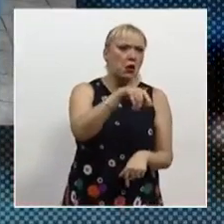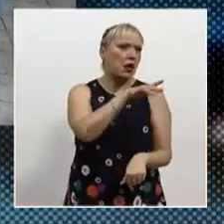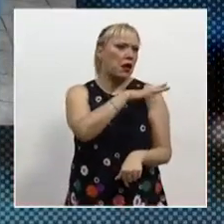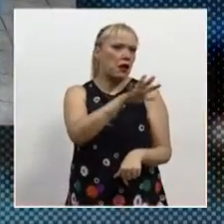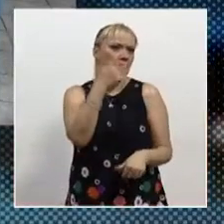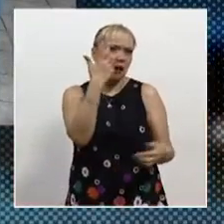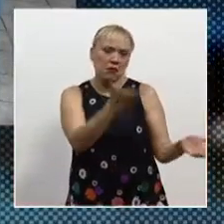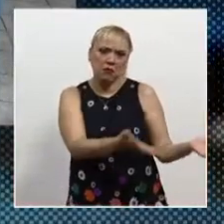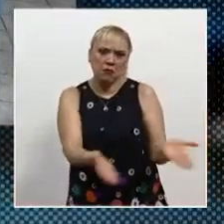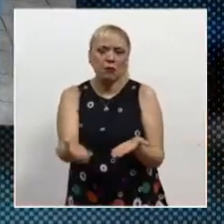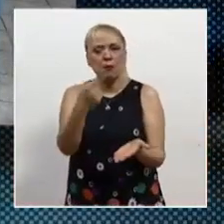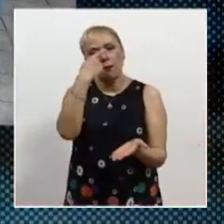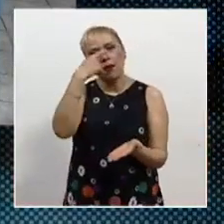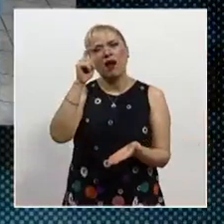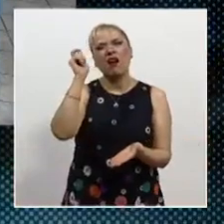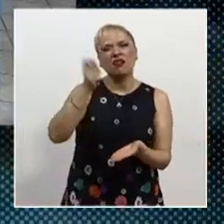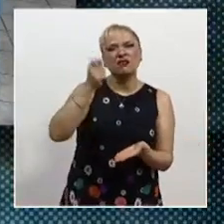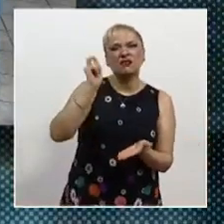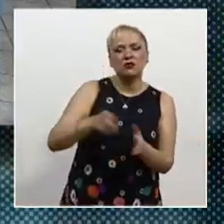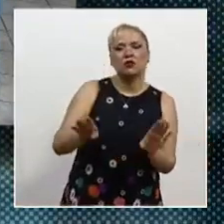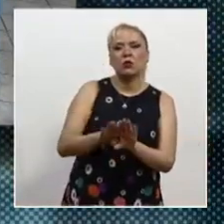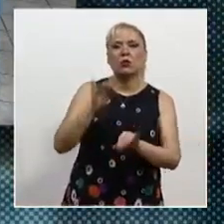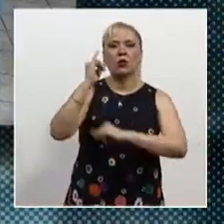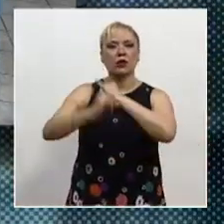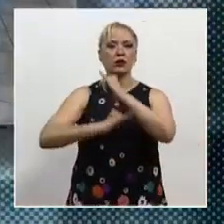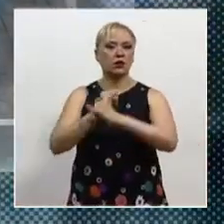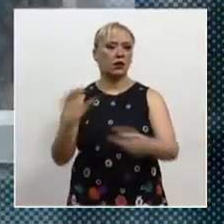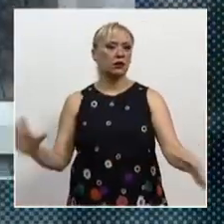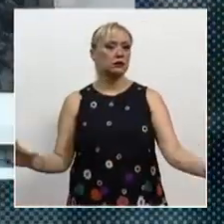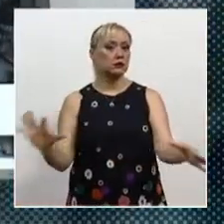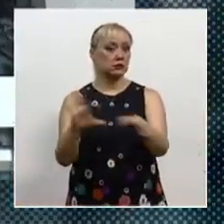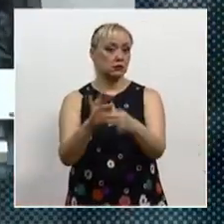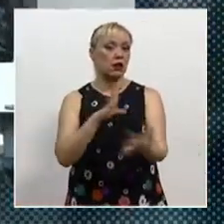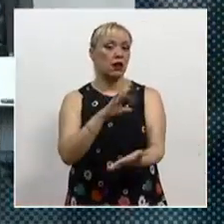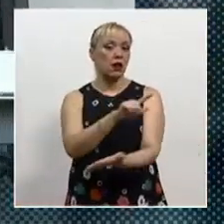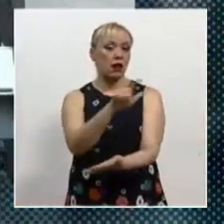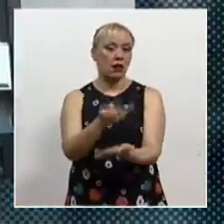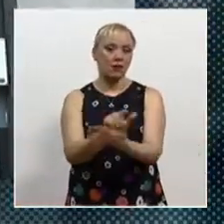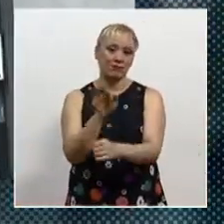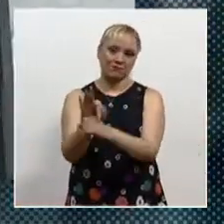procedimientos en la materia con base en estándares internacionales.